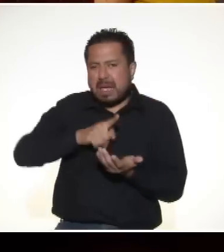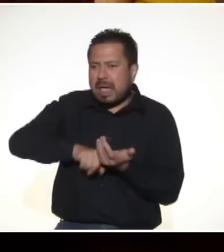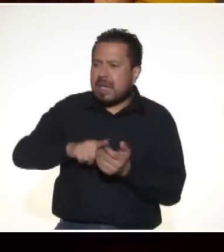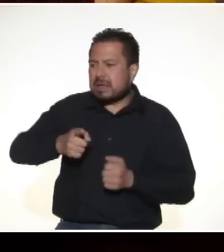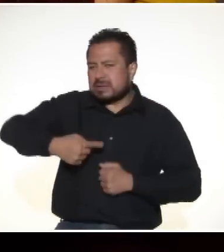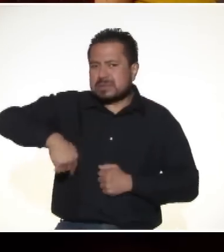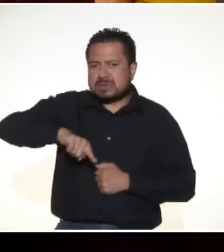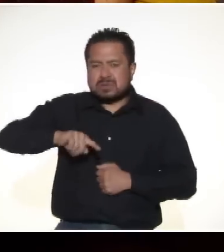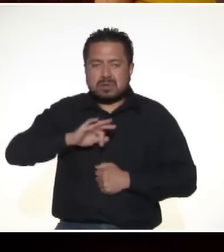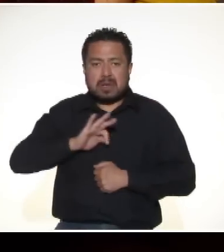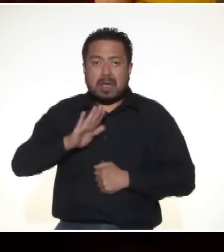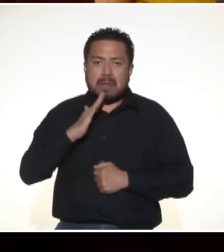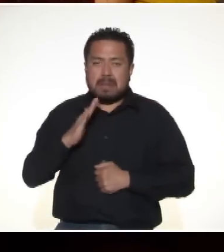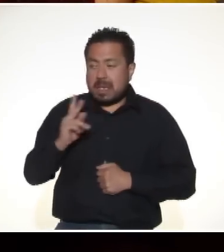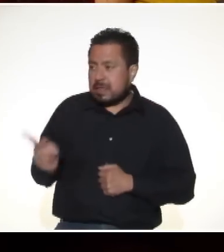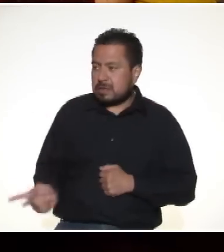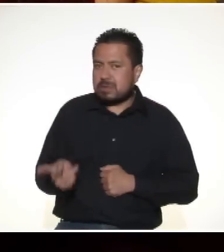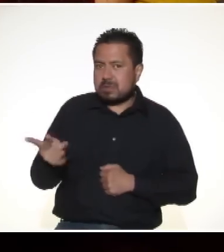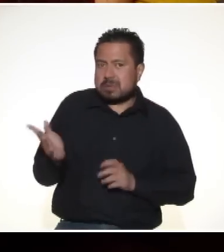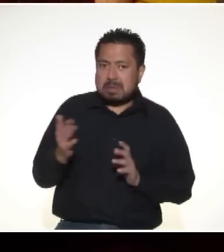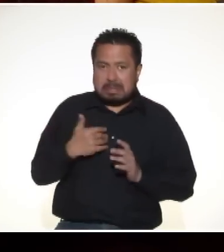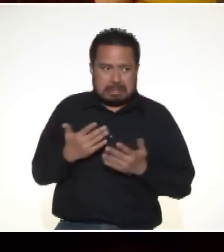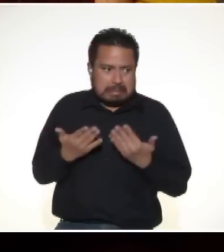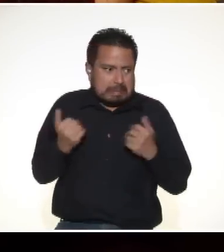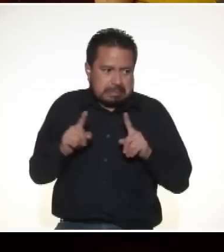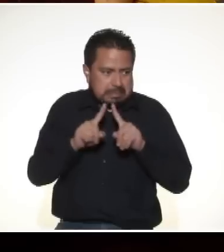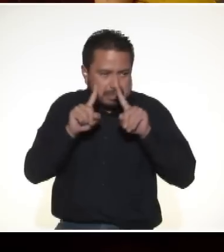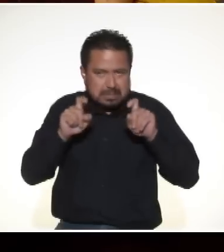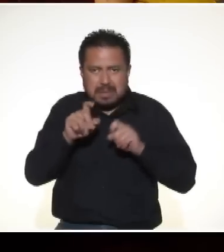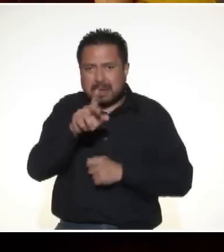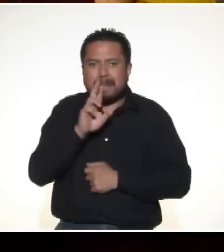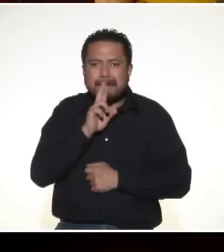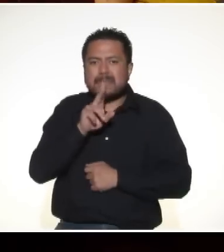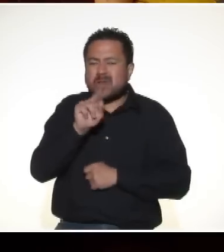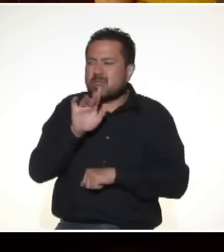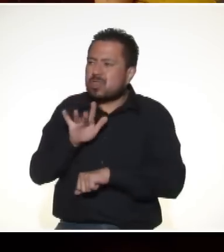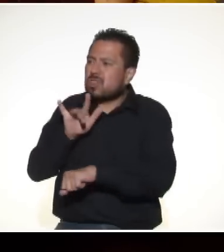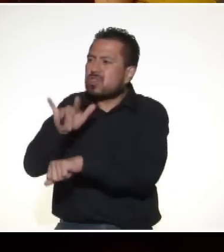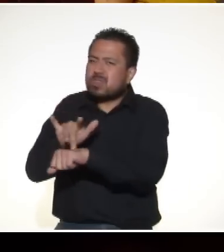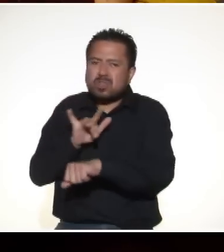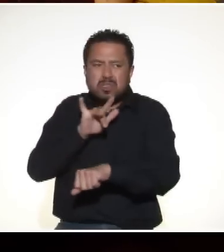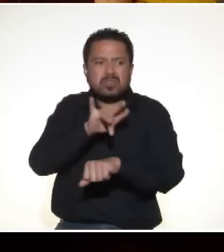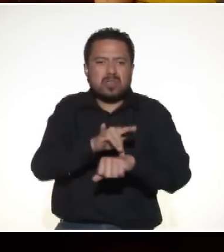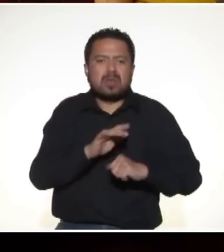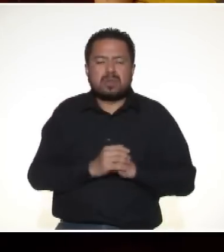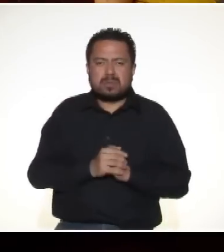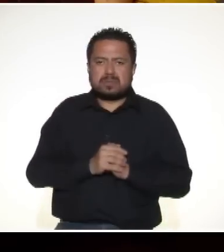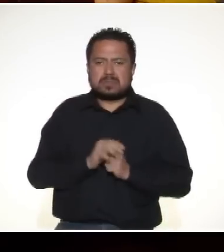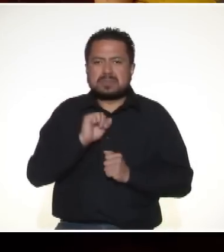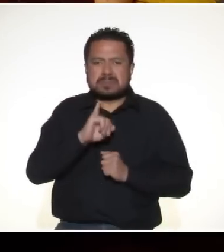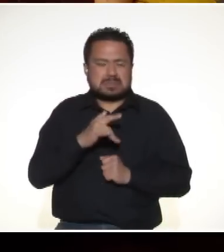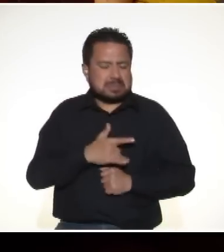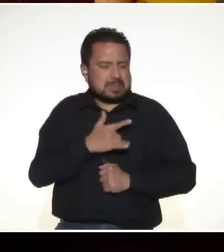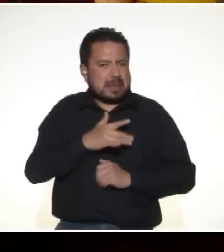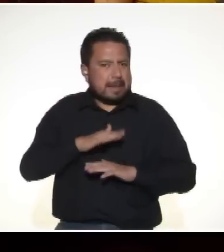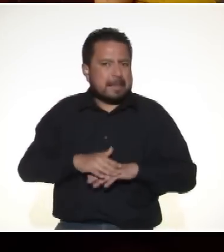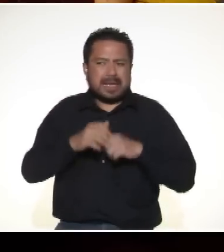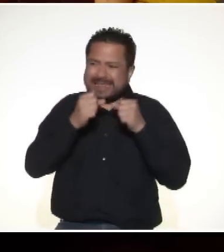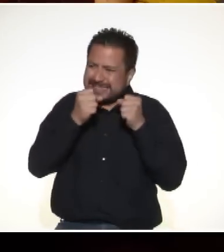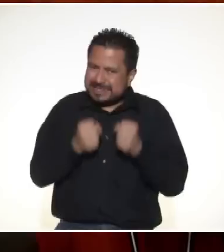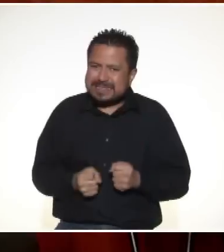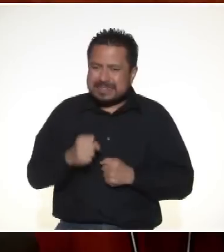Esa es una muy buena pregunta. Yo no tengo la menor idea, pero como dices, mejor no estar tocando. Sí. Estoy completamente seguro que aquí